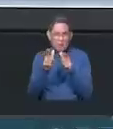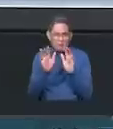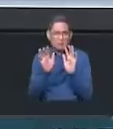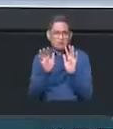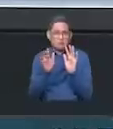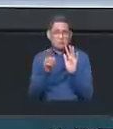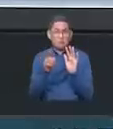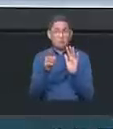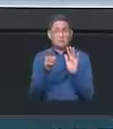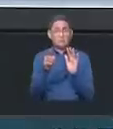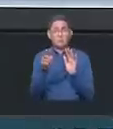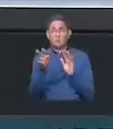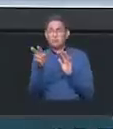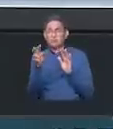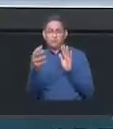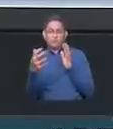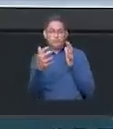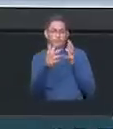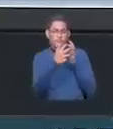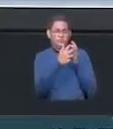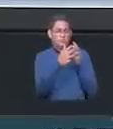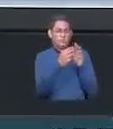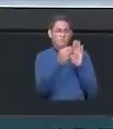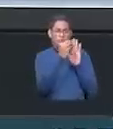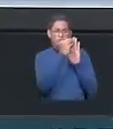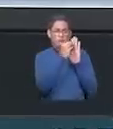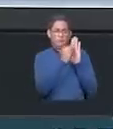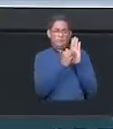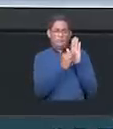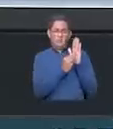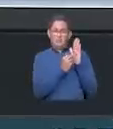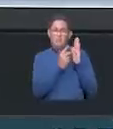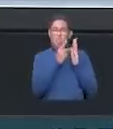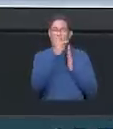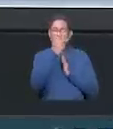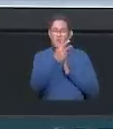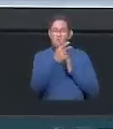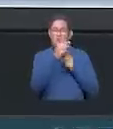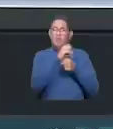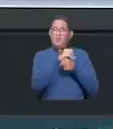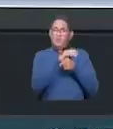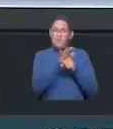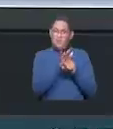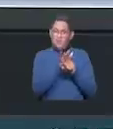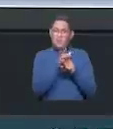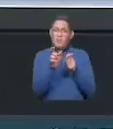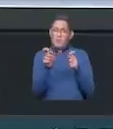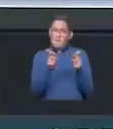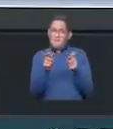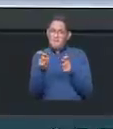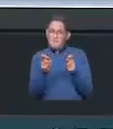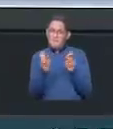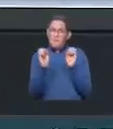además en el plan de prevención kobin 19 que fue presentado